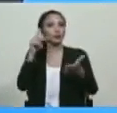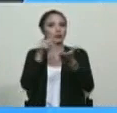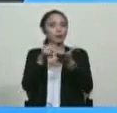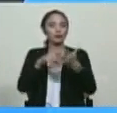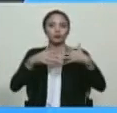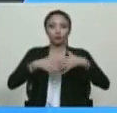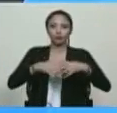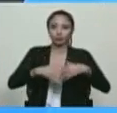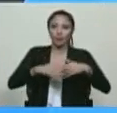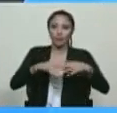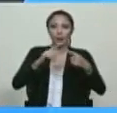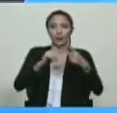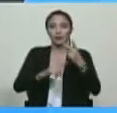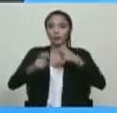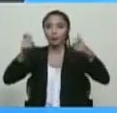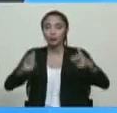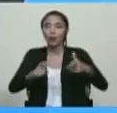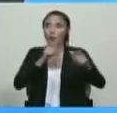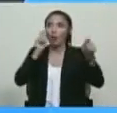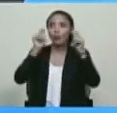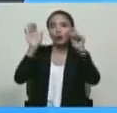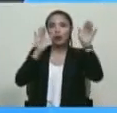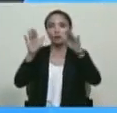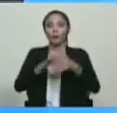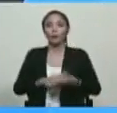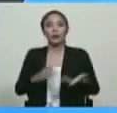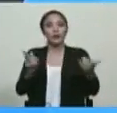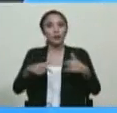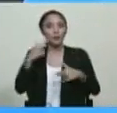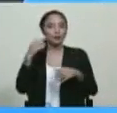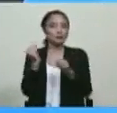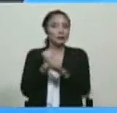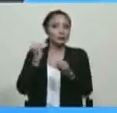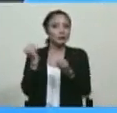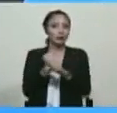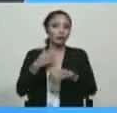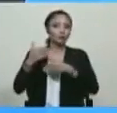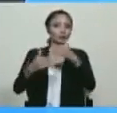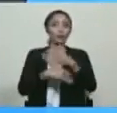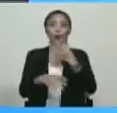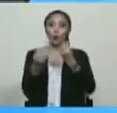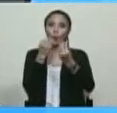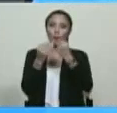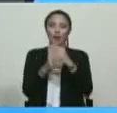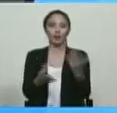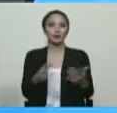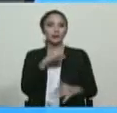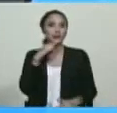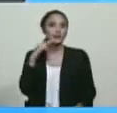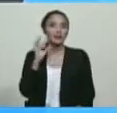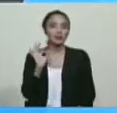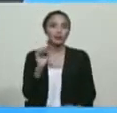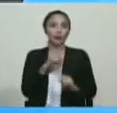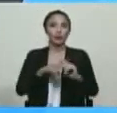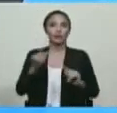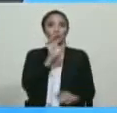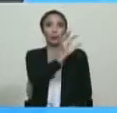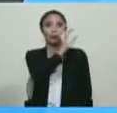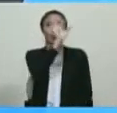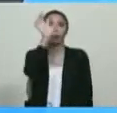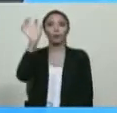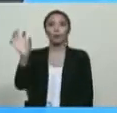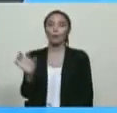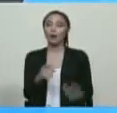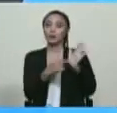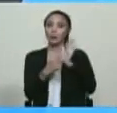empresas y operadoras de turismo. Están también dedicados a la gastronomía de distintos pueblos del mundo,